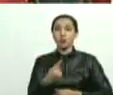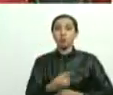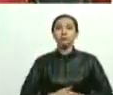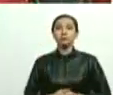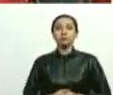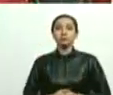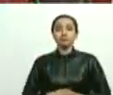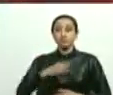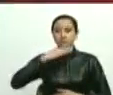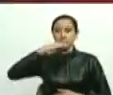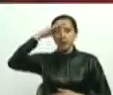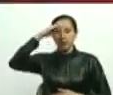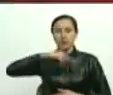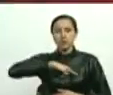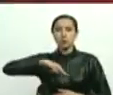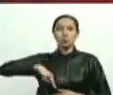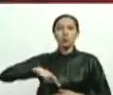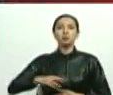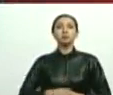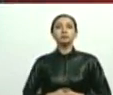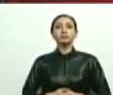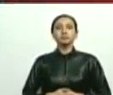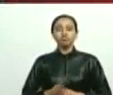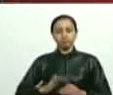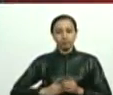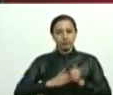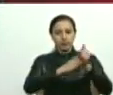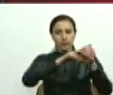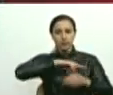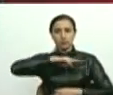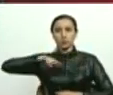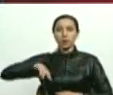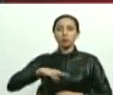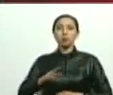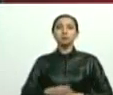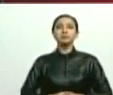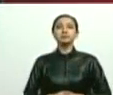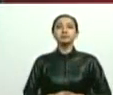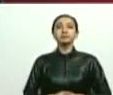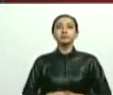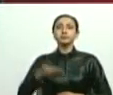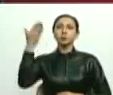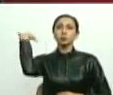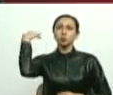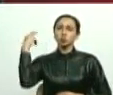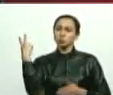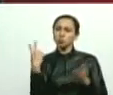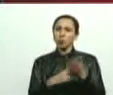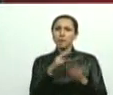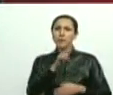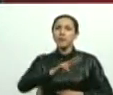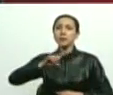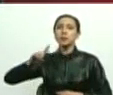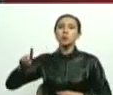nuestro padre, nuestro líder. El año 2021